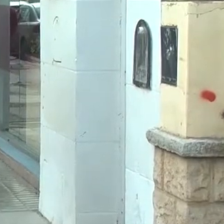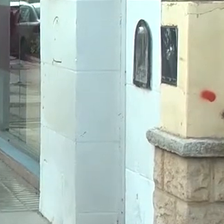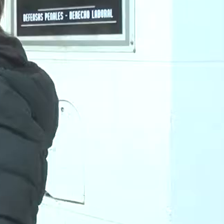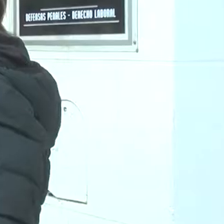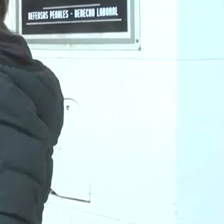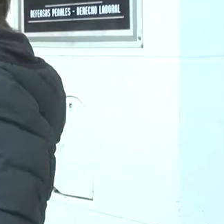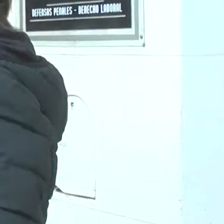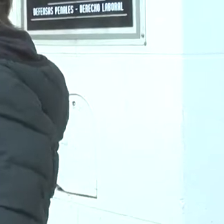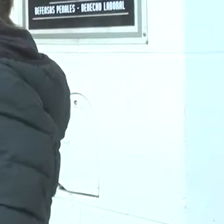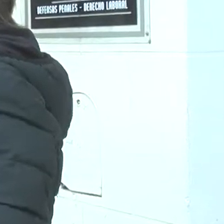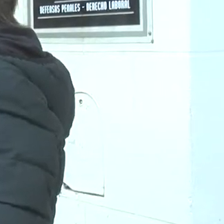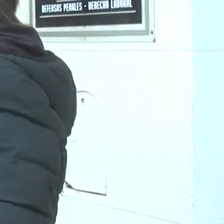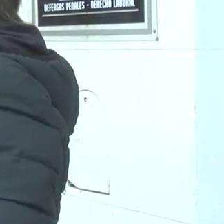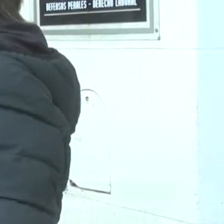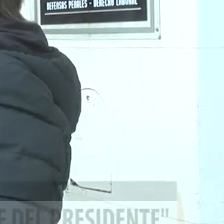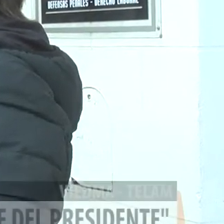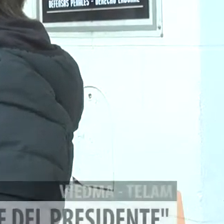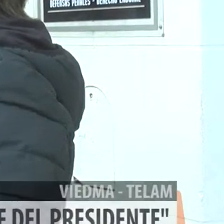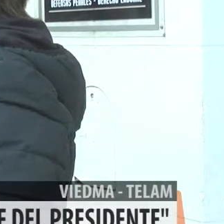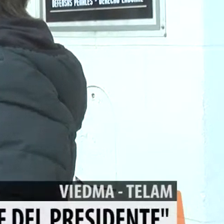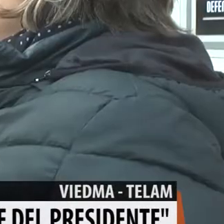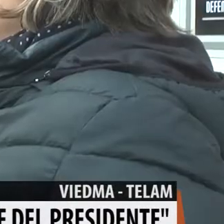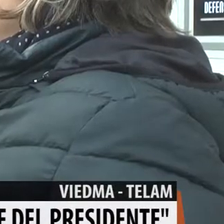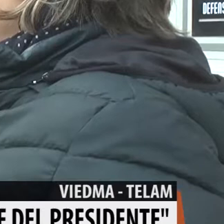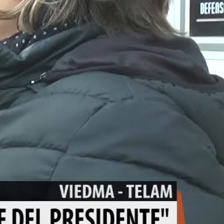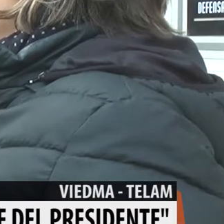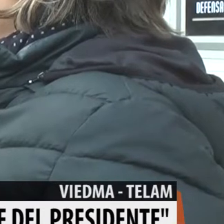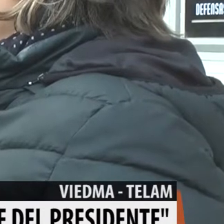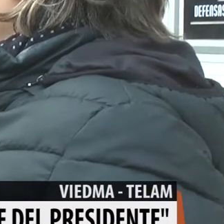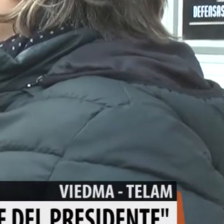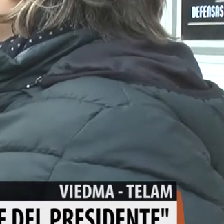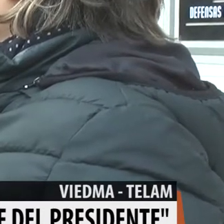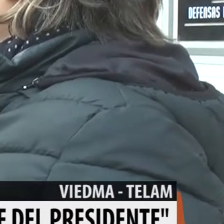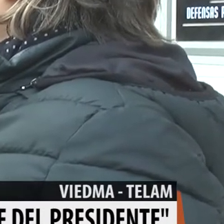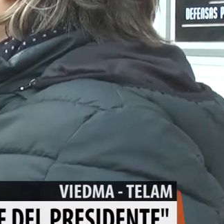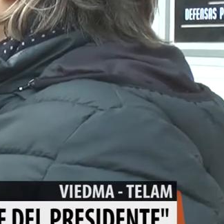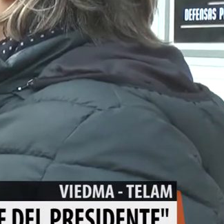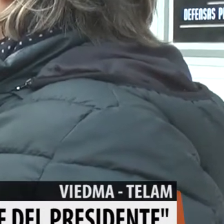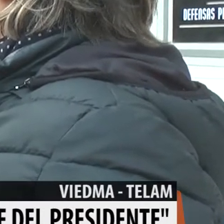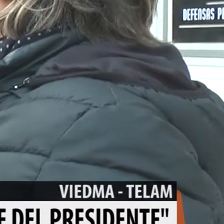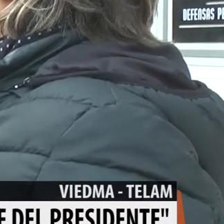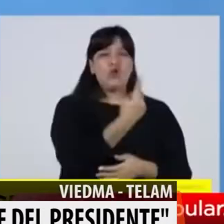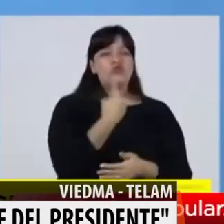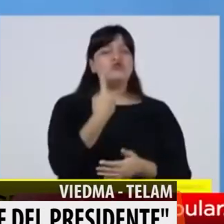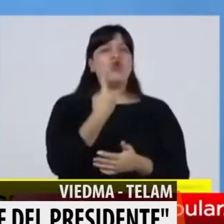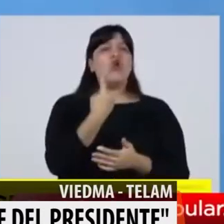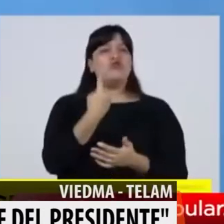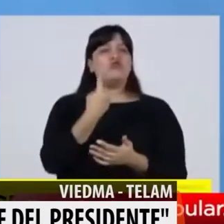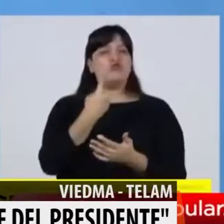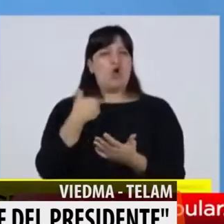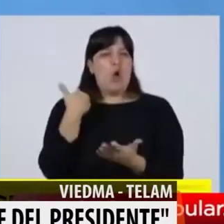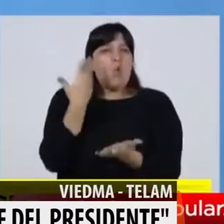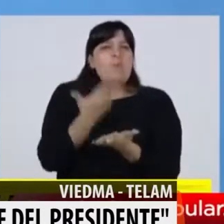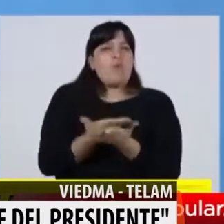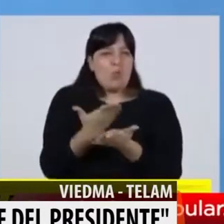creer esta situación en la que particularmente vive el presidente, ¿no es cierto? Es preocupante su forma de pensar y su forma